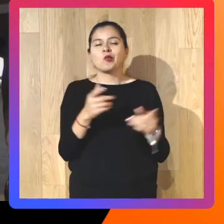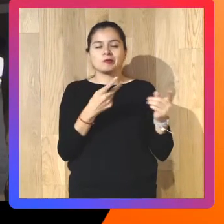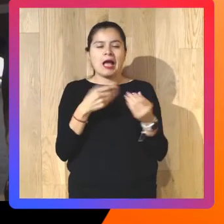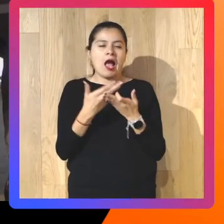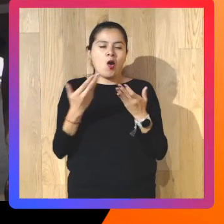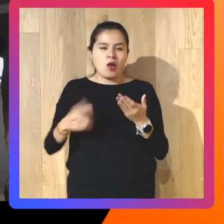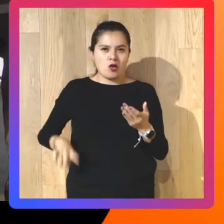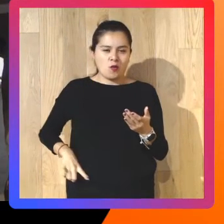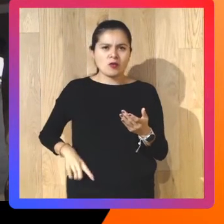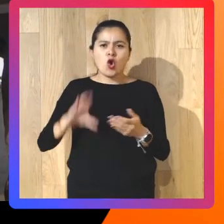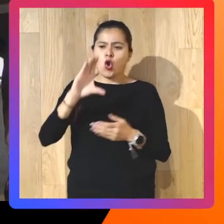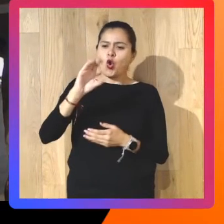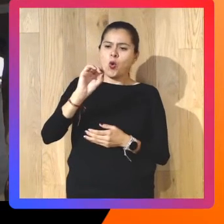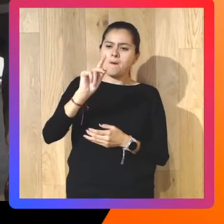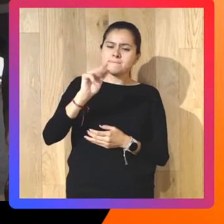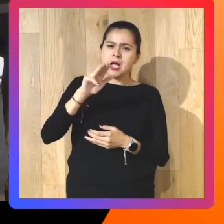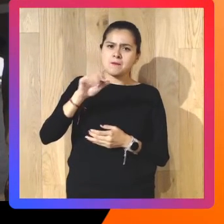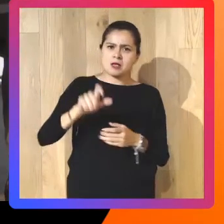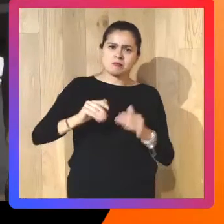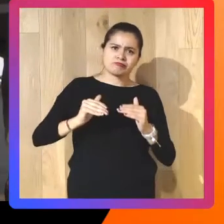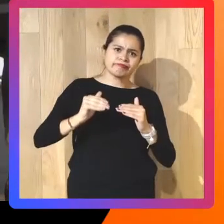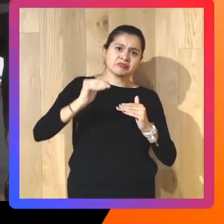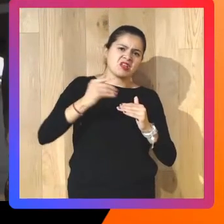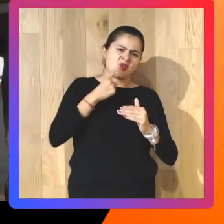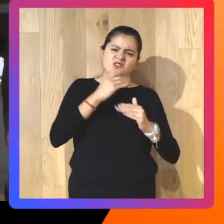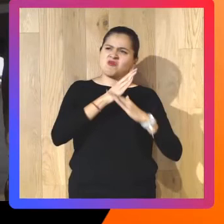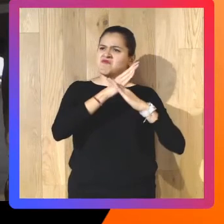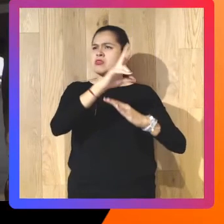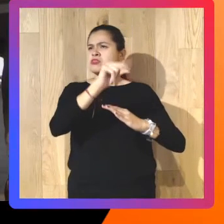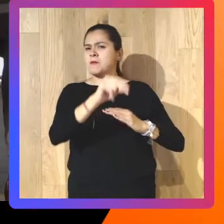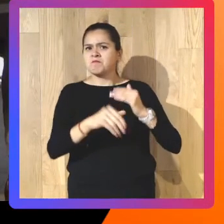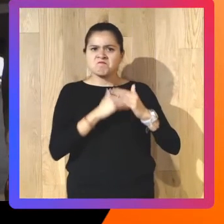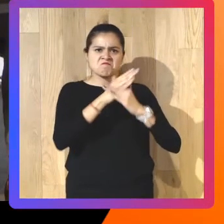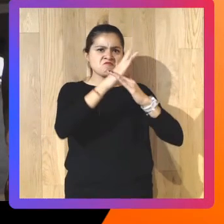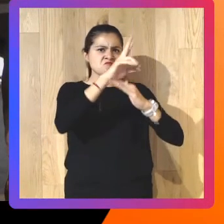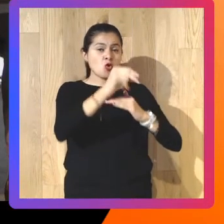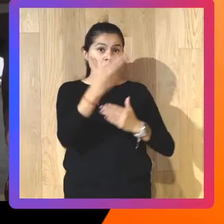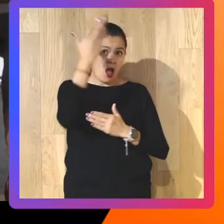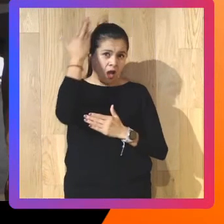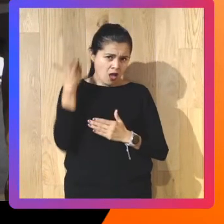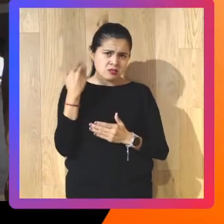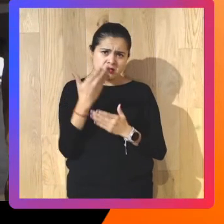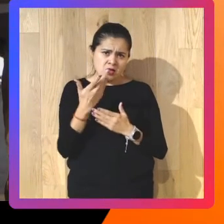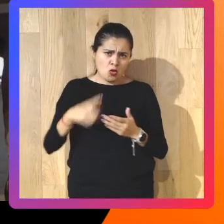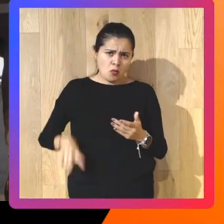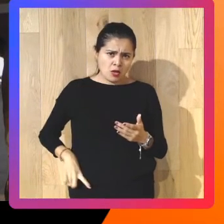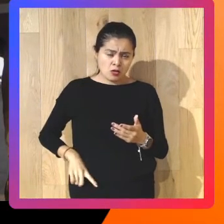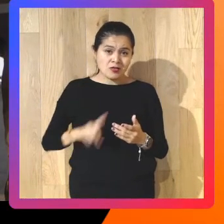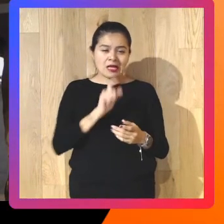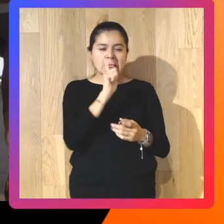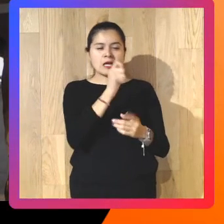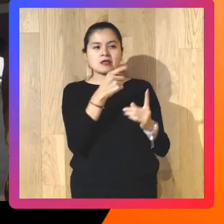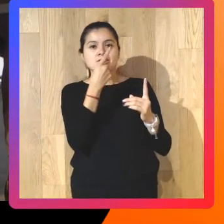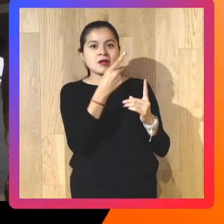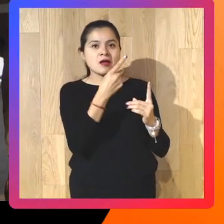Habíamos intentado desde Coparmex subir los salarios mínimos y había habido rechazo de administraciones anteriores. La clave fue